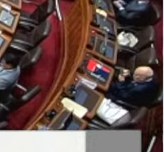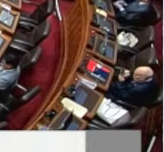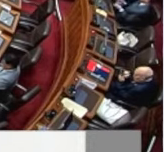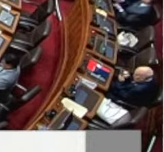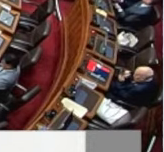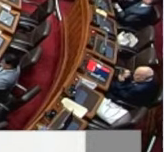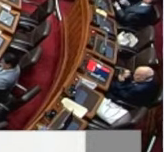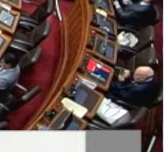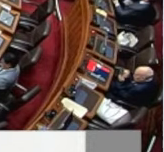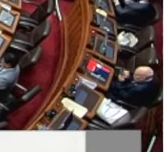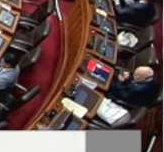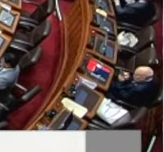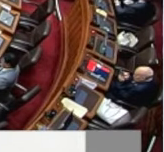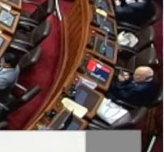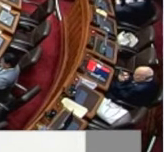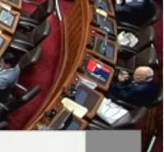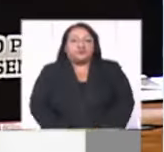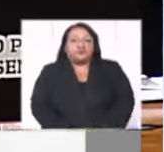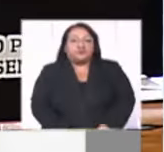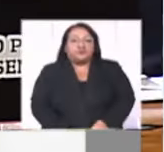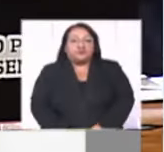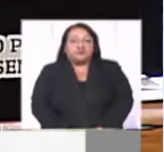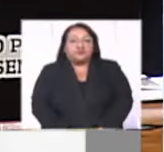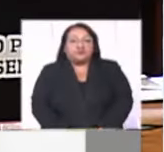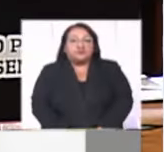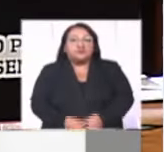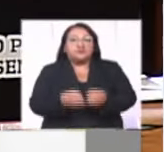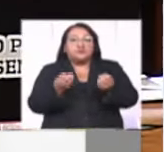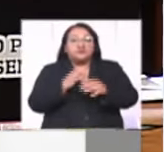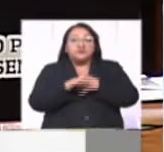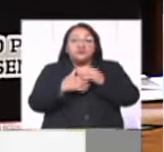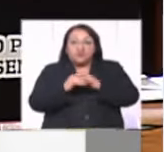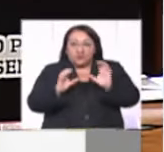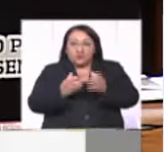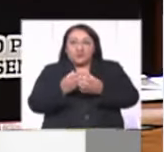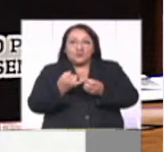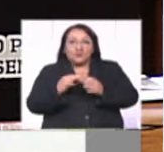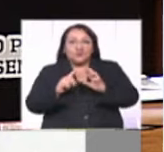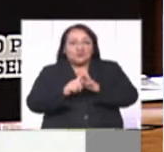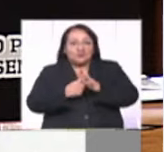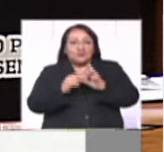Señores congresistas, con el quórum reglamentario se inicia la sesión del Pleno del Congreso de la República.